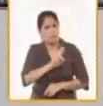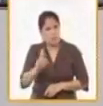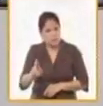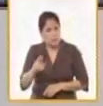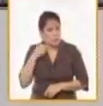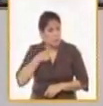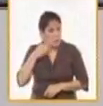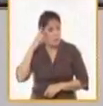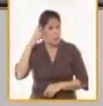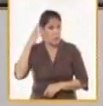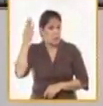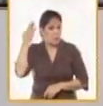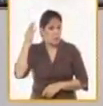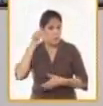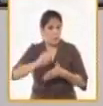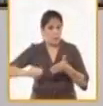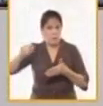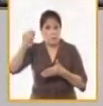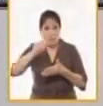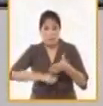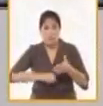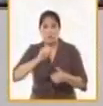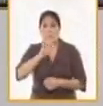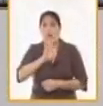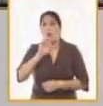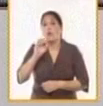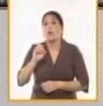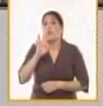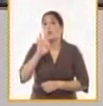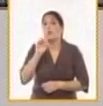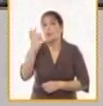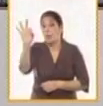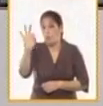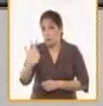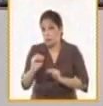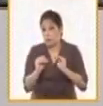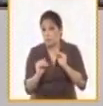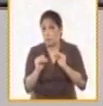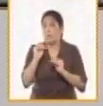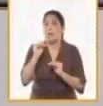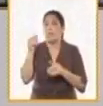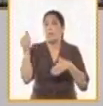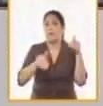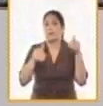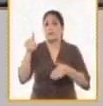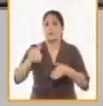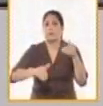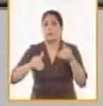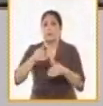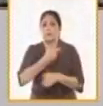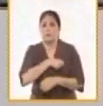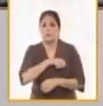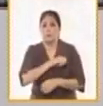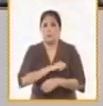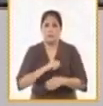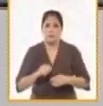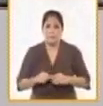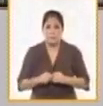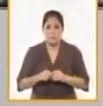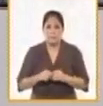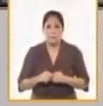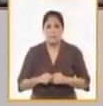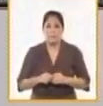hubo elecciones con 80% y más de participación popular.